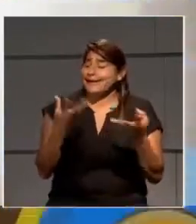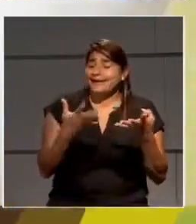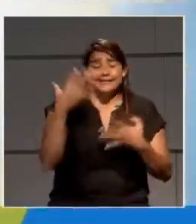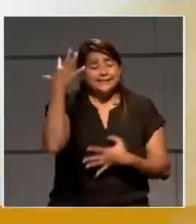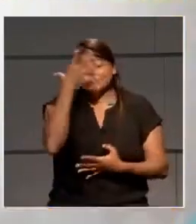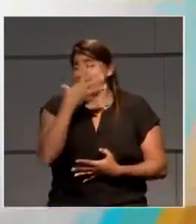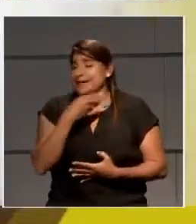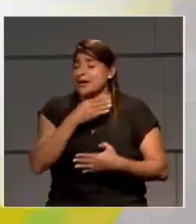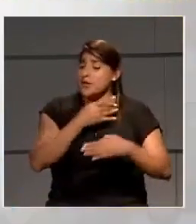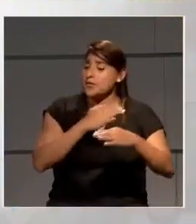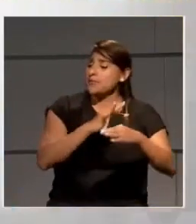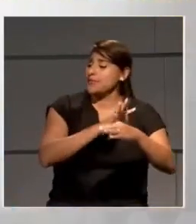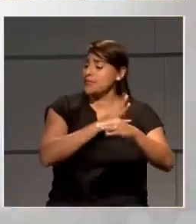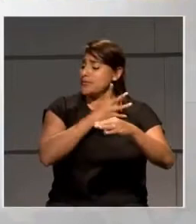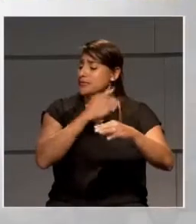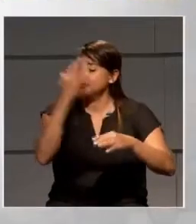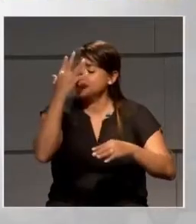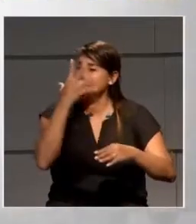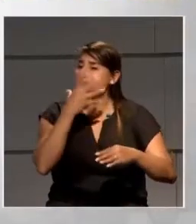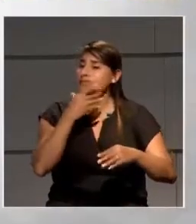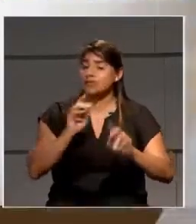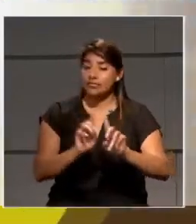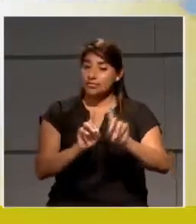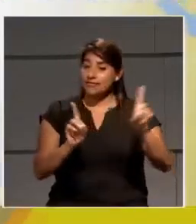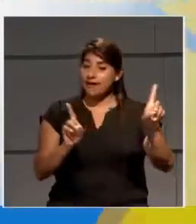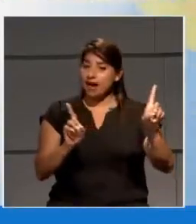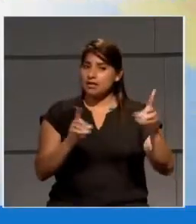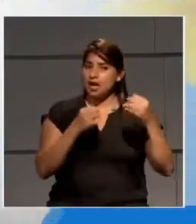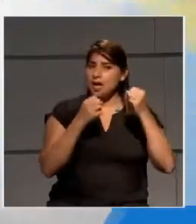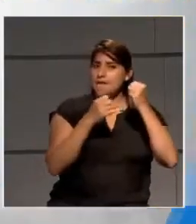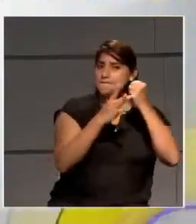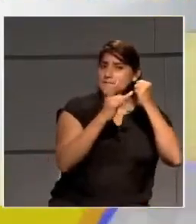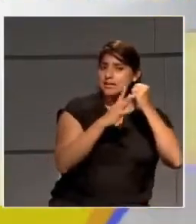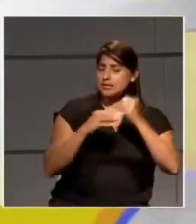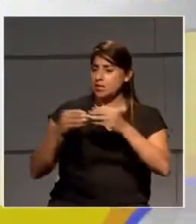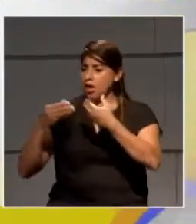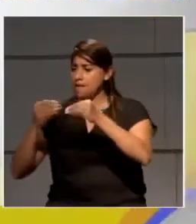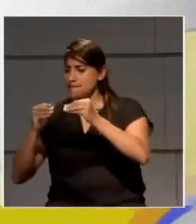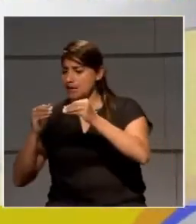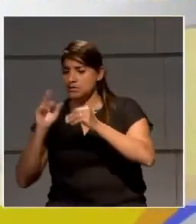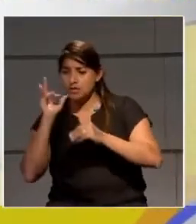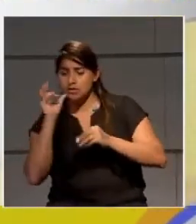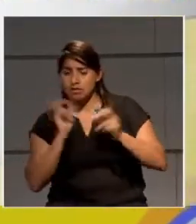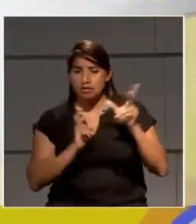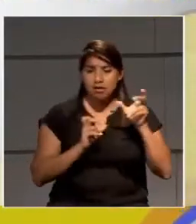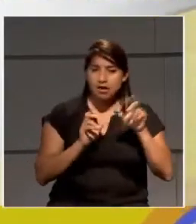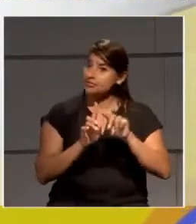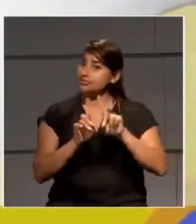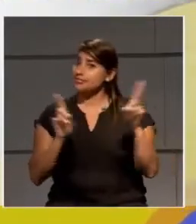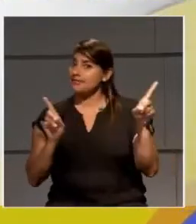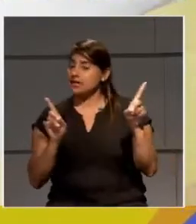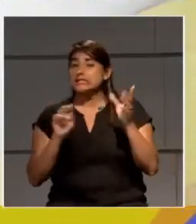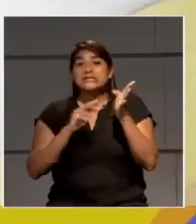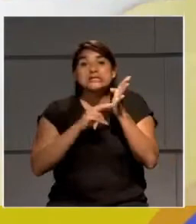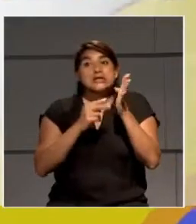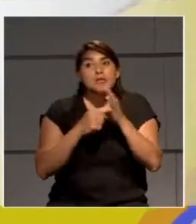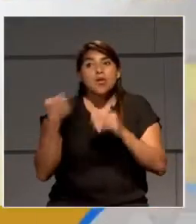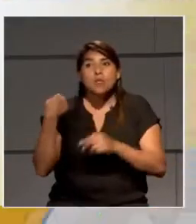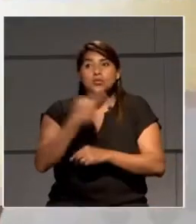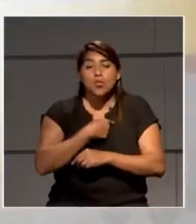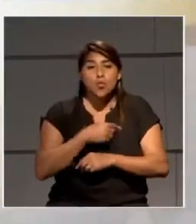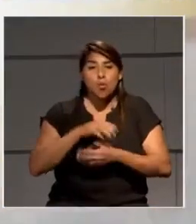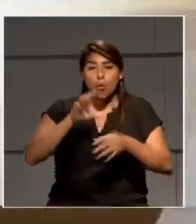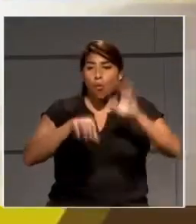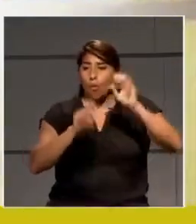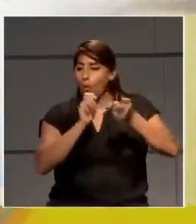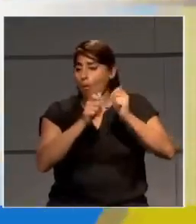me encanta! Suena muy bonito y suena diferente. El de Caro suena muy diferente al de nosotros, o sea que puede hacer una